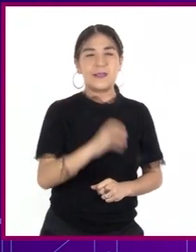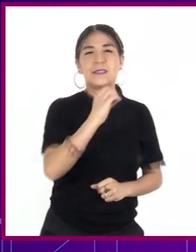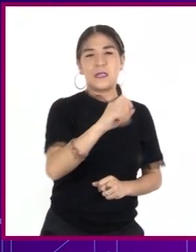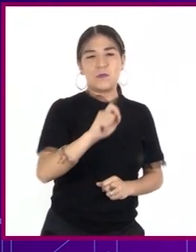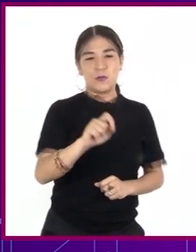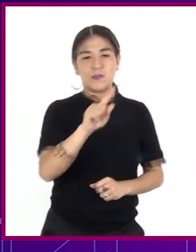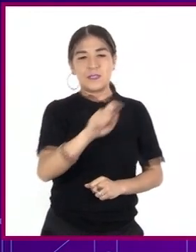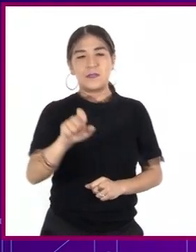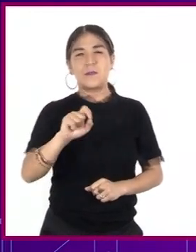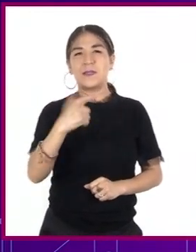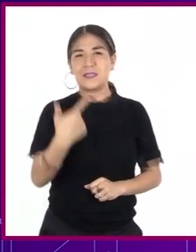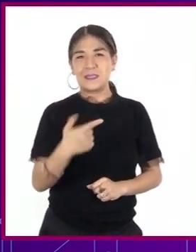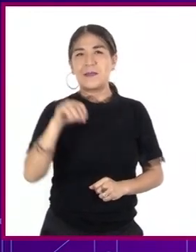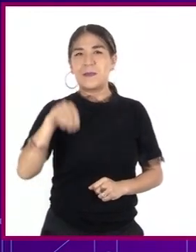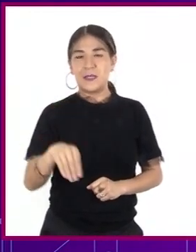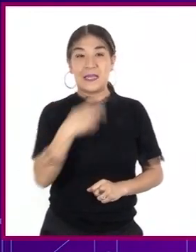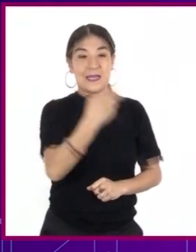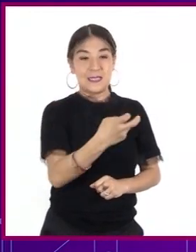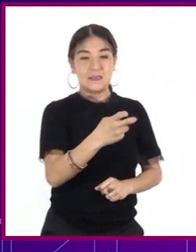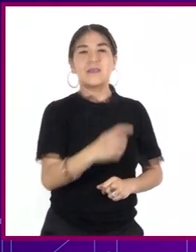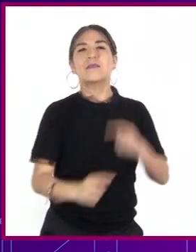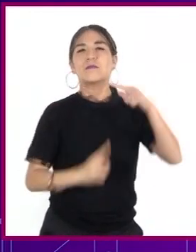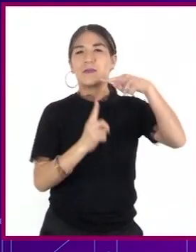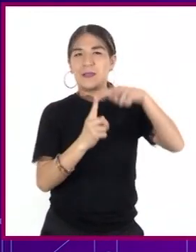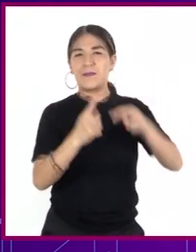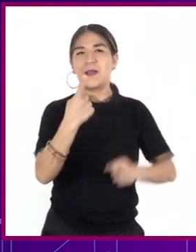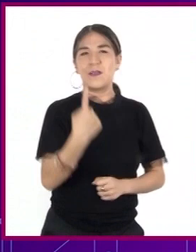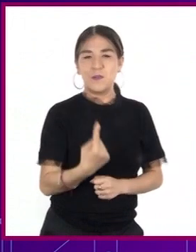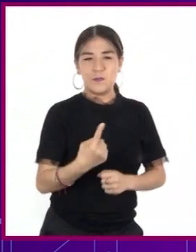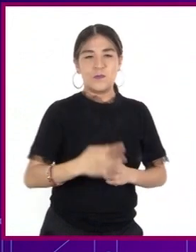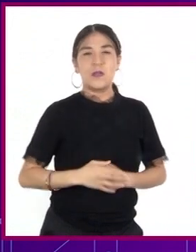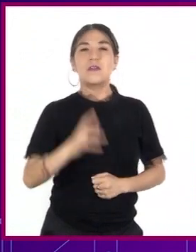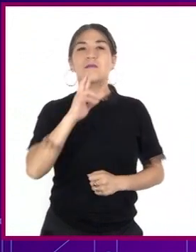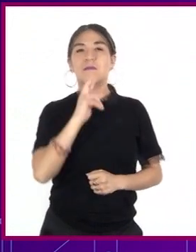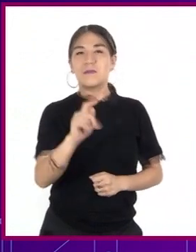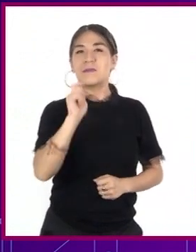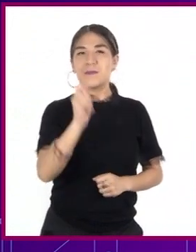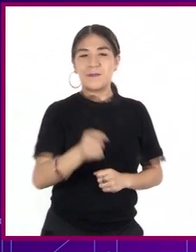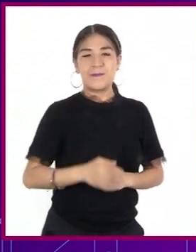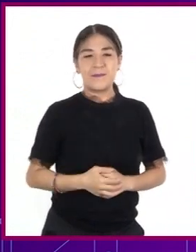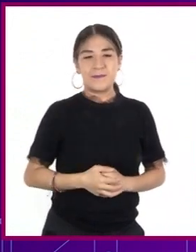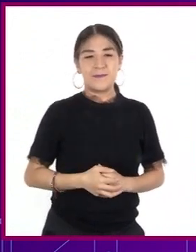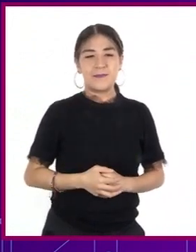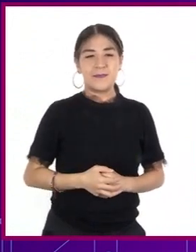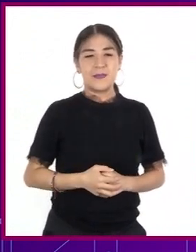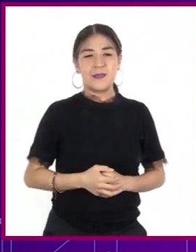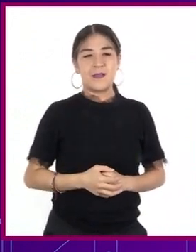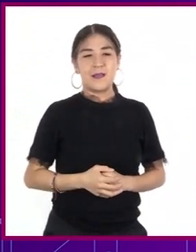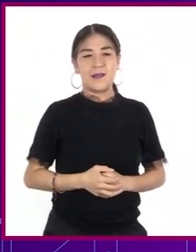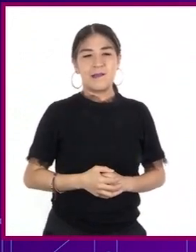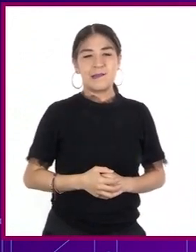0.127. Este producto lo dividimos entre 1 y encontramos como resultado